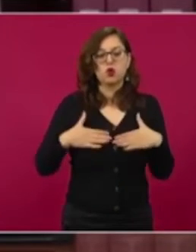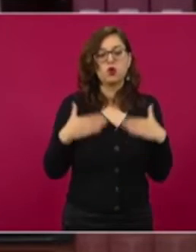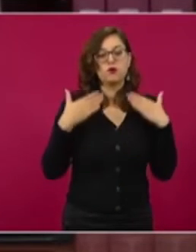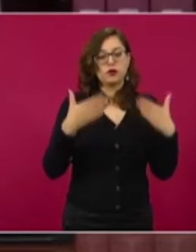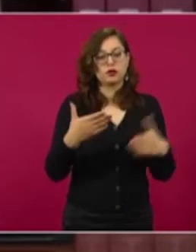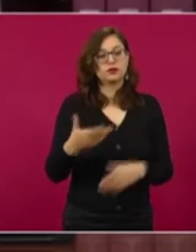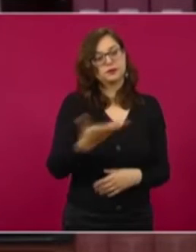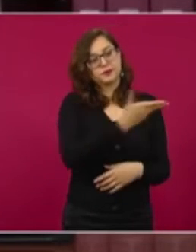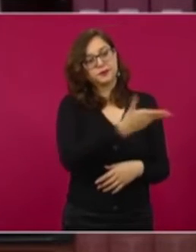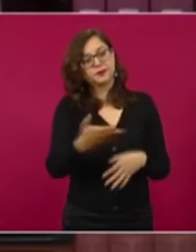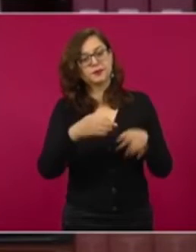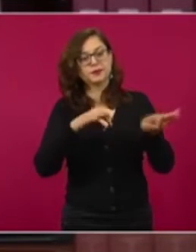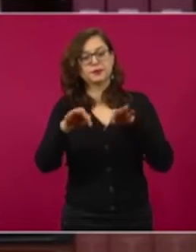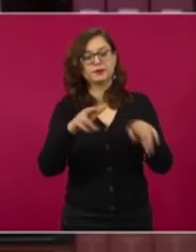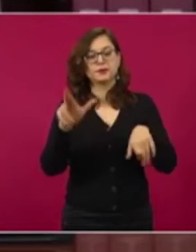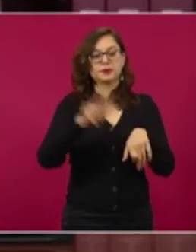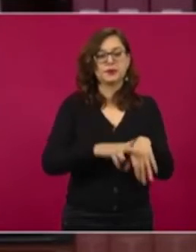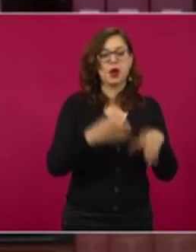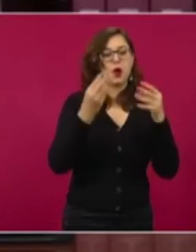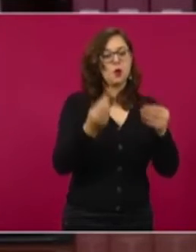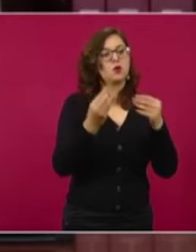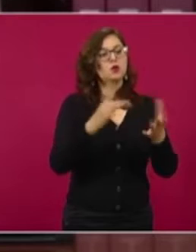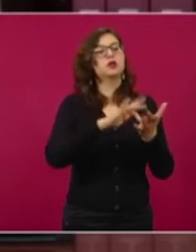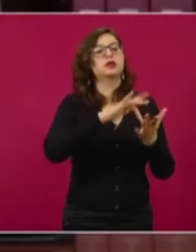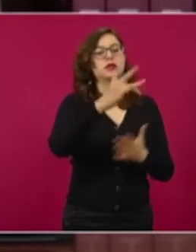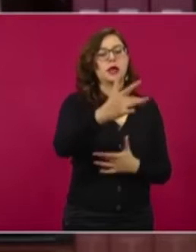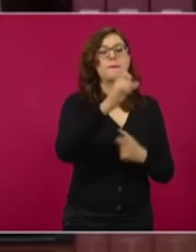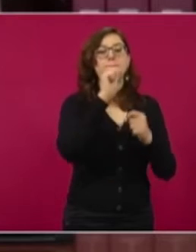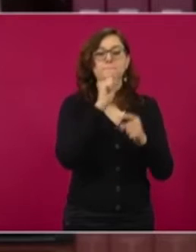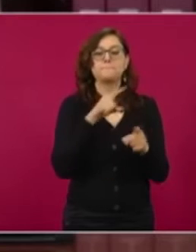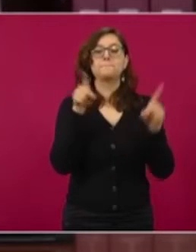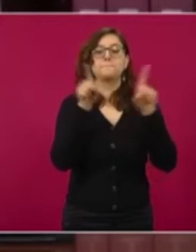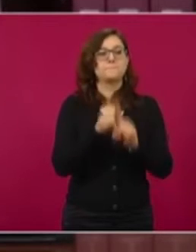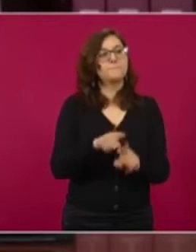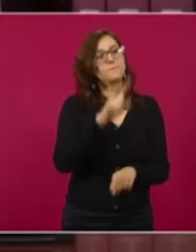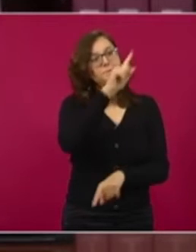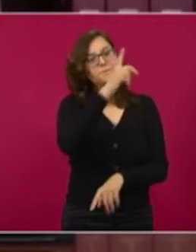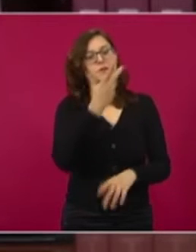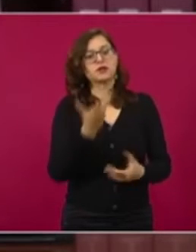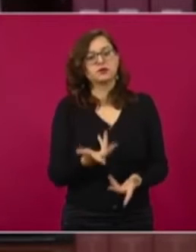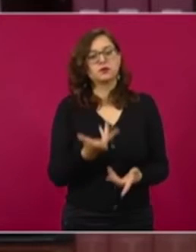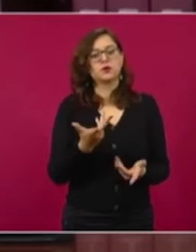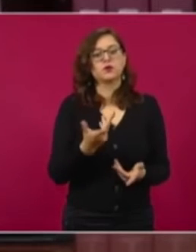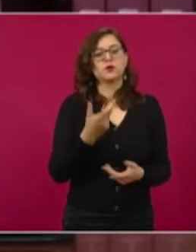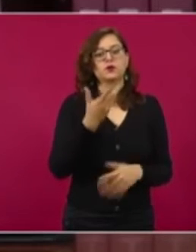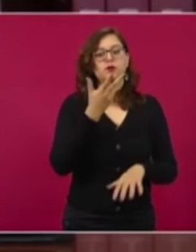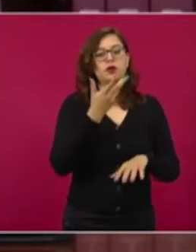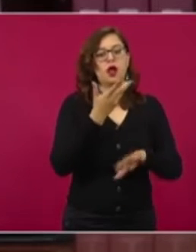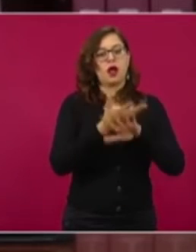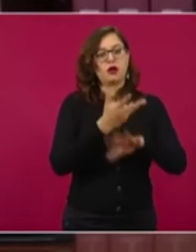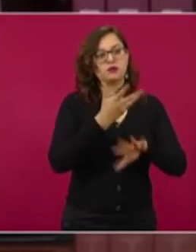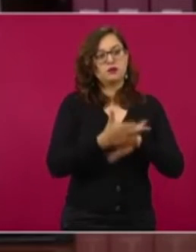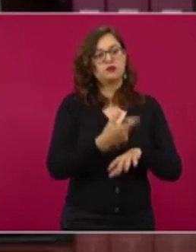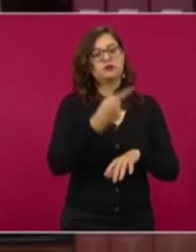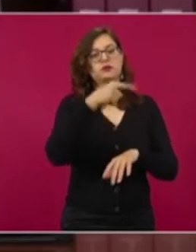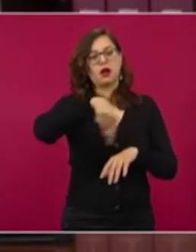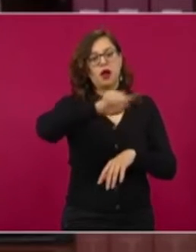a los trabajadores. Agradezco también a los vecinos de Deer Park,